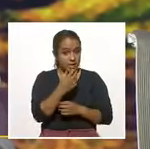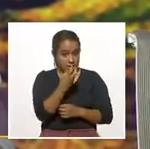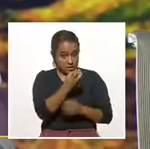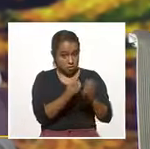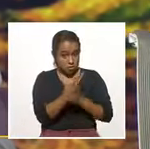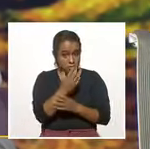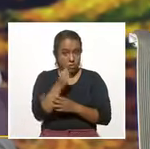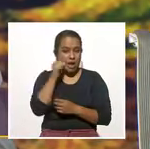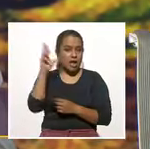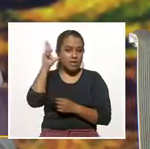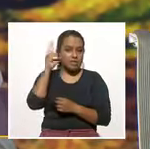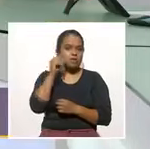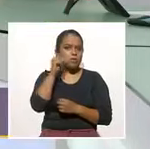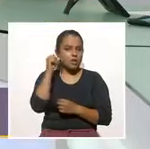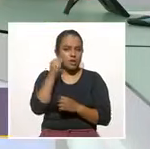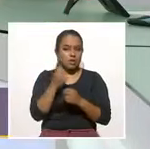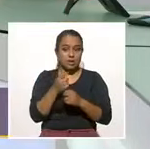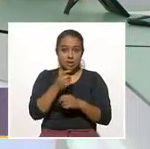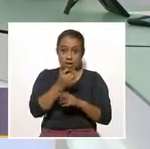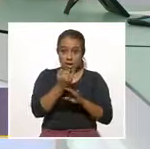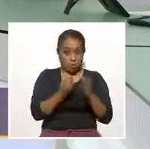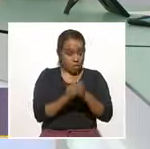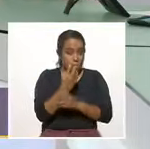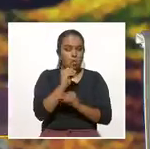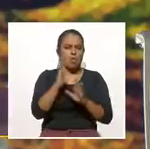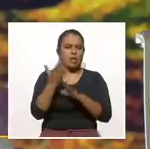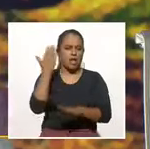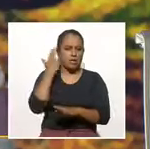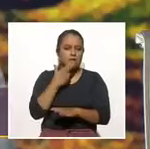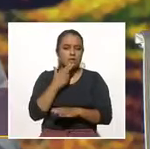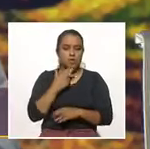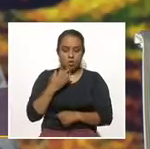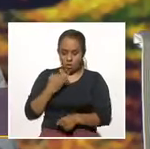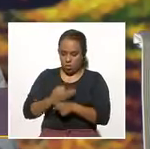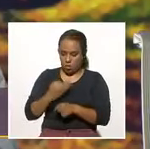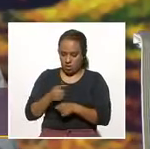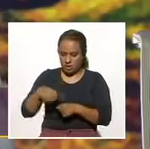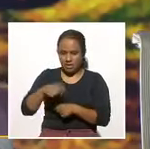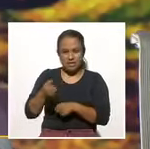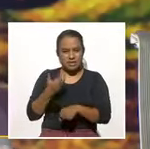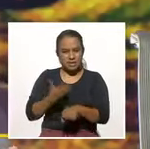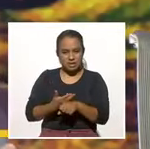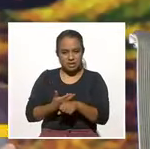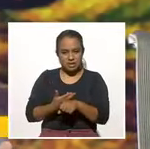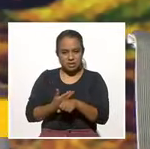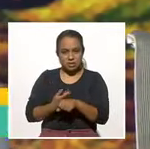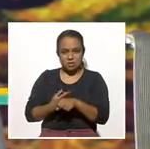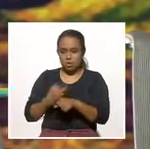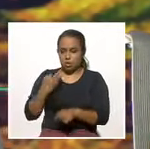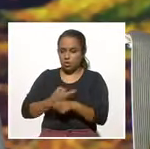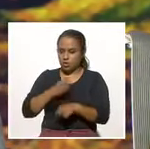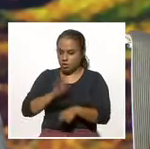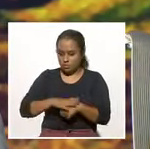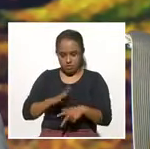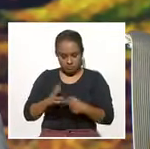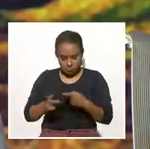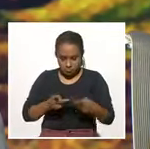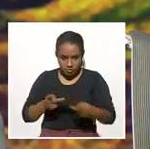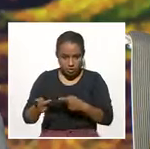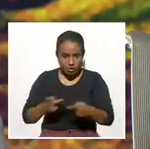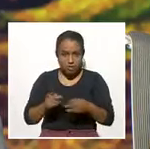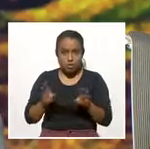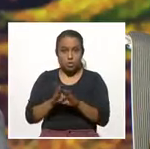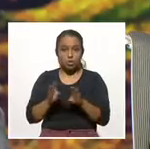nuevo o no habíamos usado el púrpura? No, es con esta administración que la Secretaría tomó un papel mucho más preponderante en